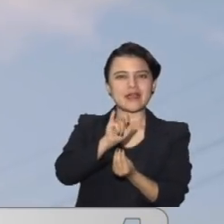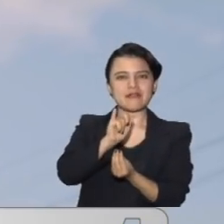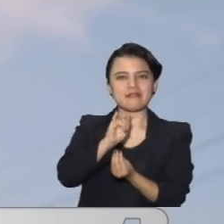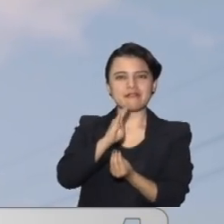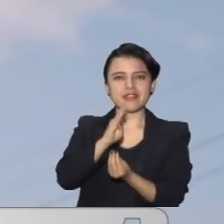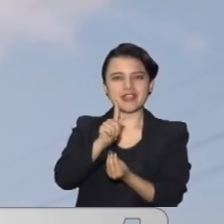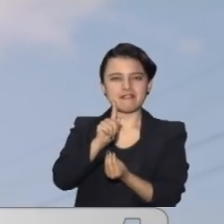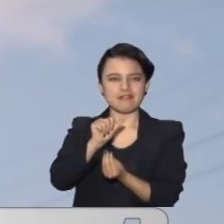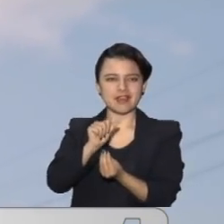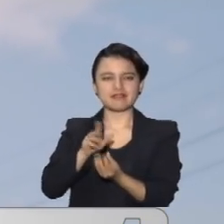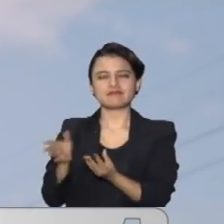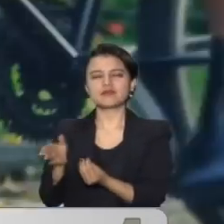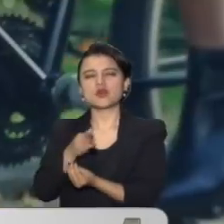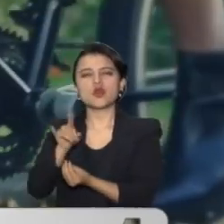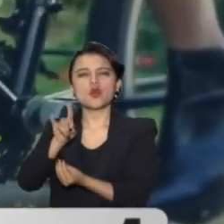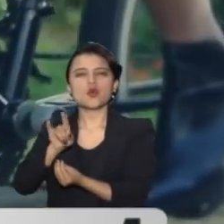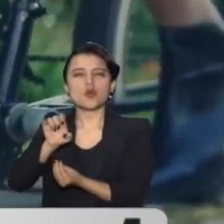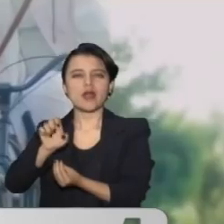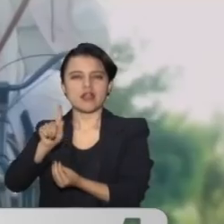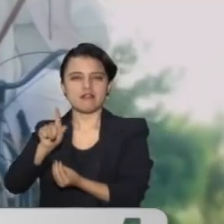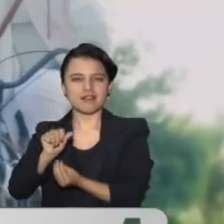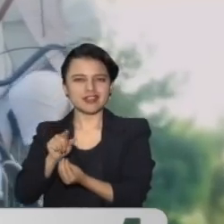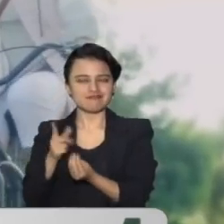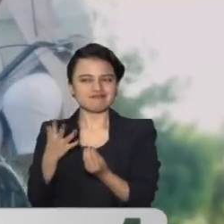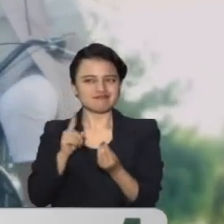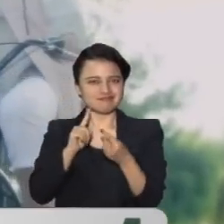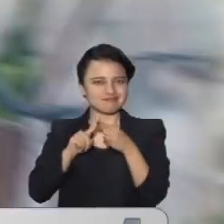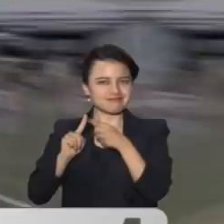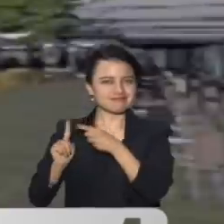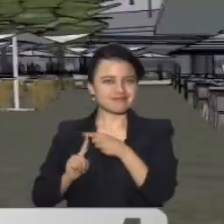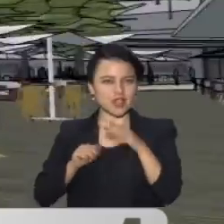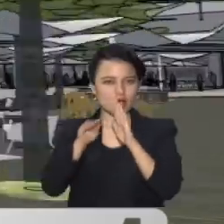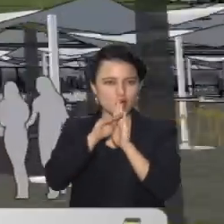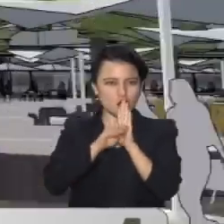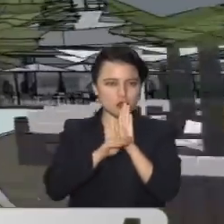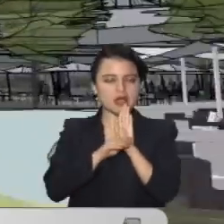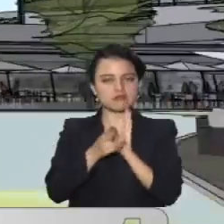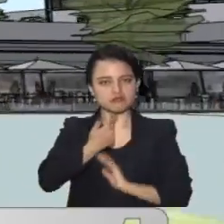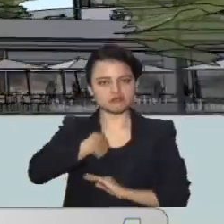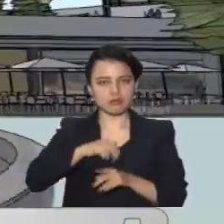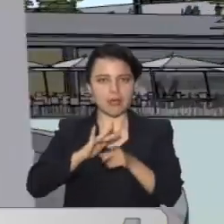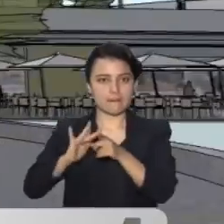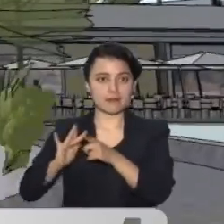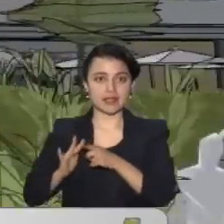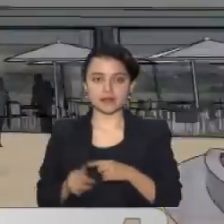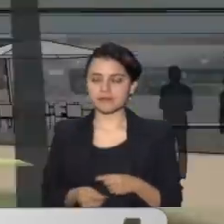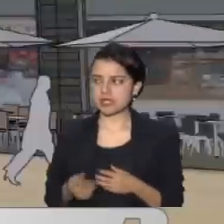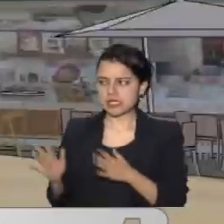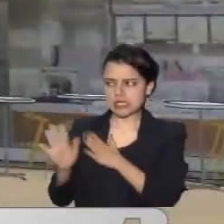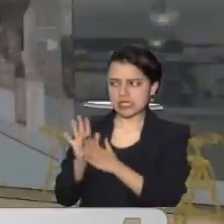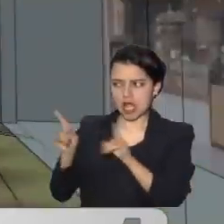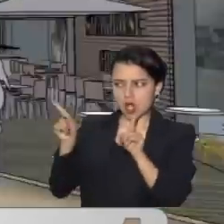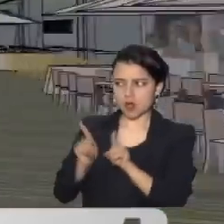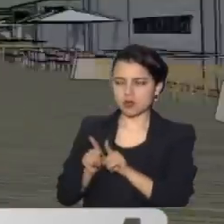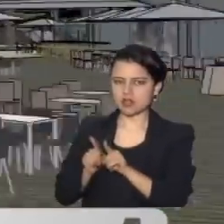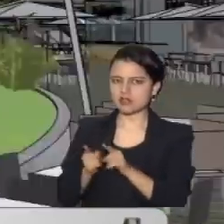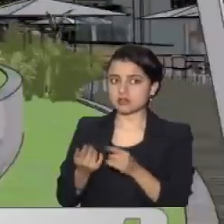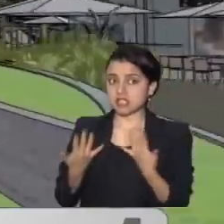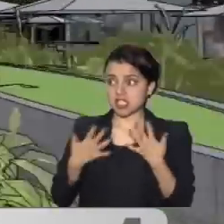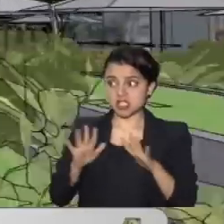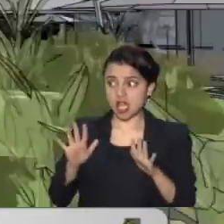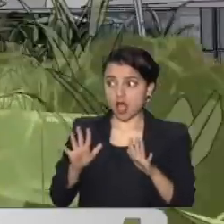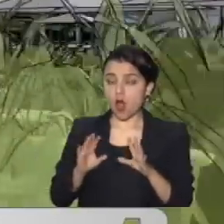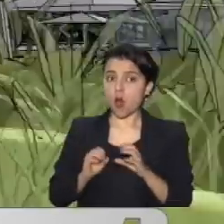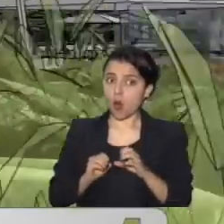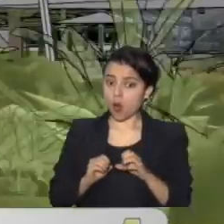de todas las ligas, para que podamos soñar con grandes torneos. Doctor Cardona, rápidamente, en ese complejo deportivo, ¿qué más vamos a encontrar?